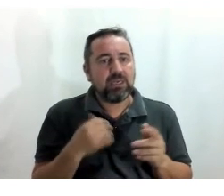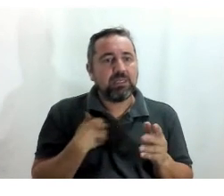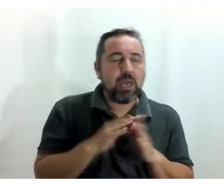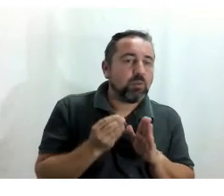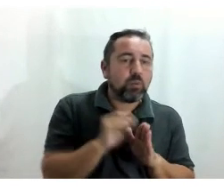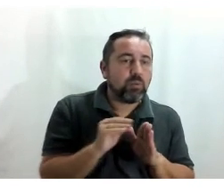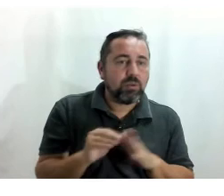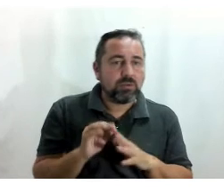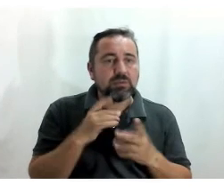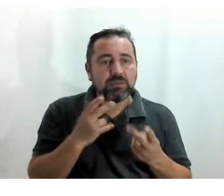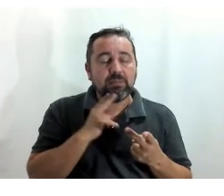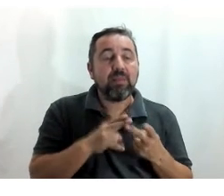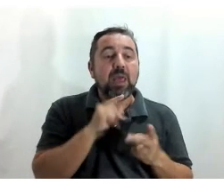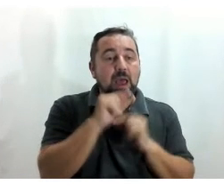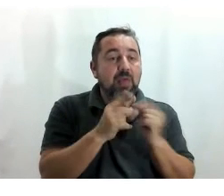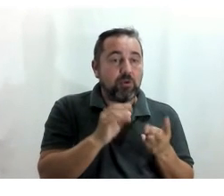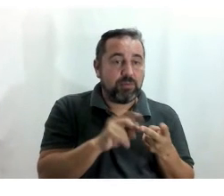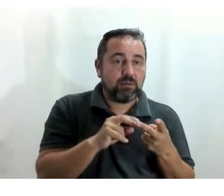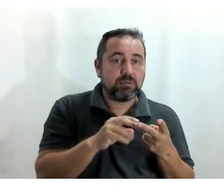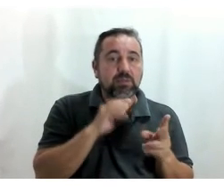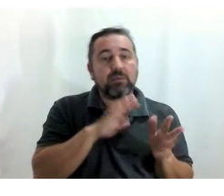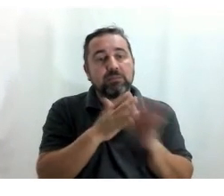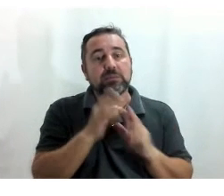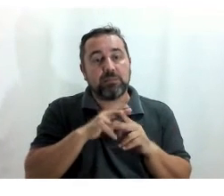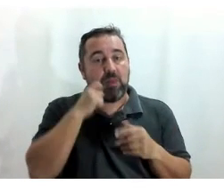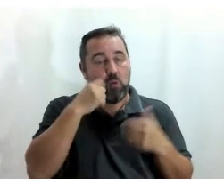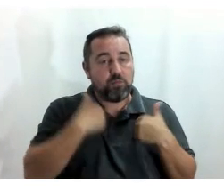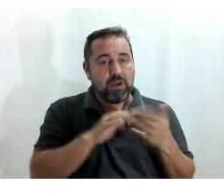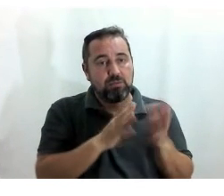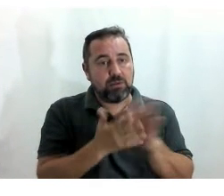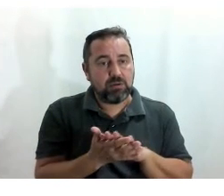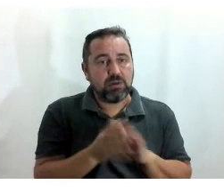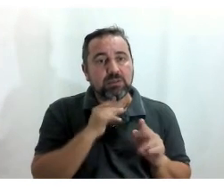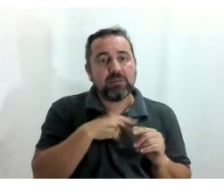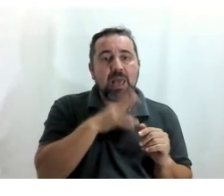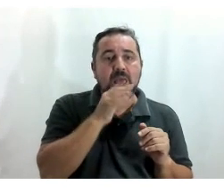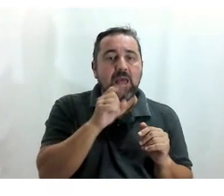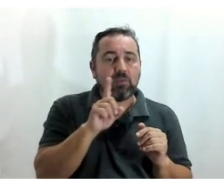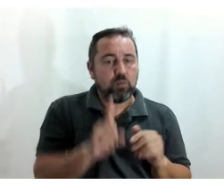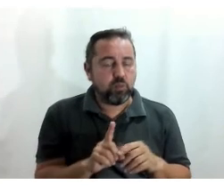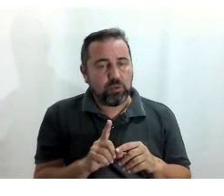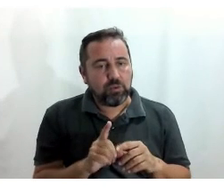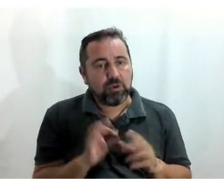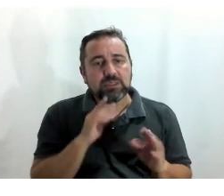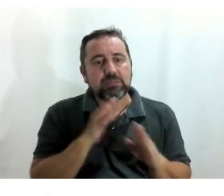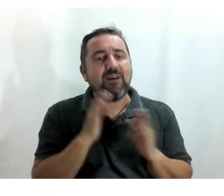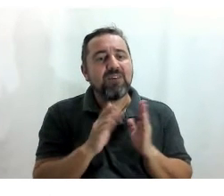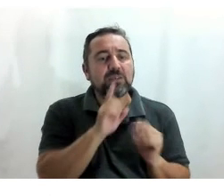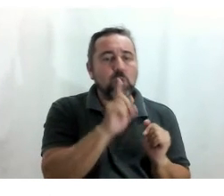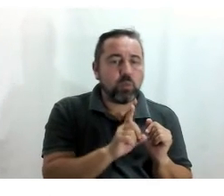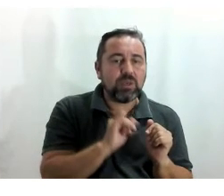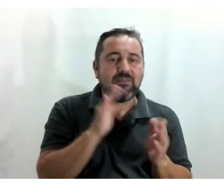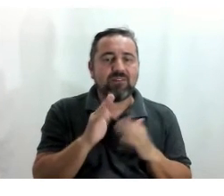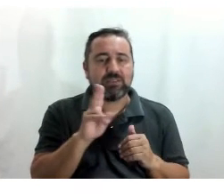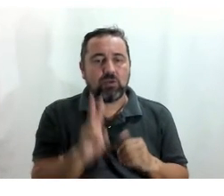mediante utilización de adenovirus del factor transcripcional atonal humano, HAT1, simplemente en fase 1 y en fase 2.